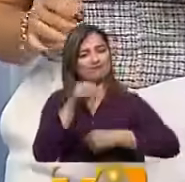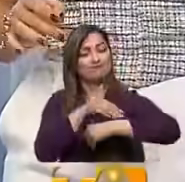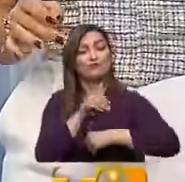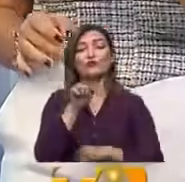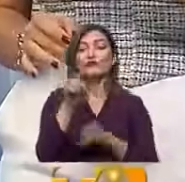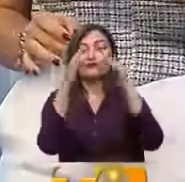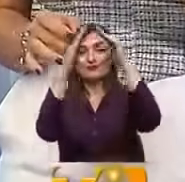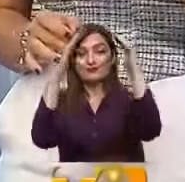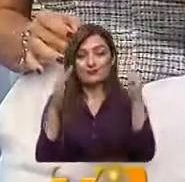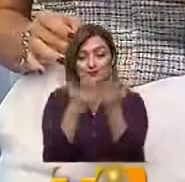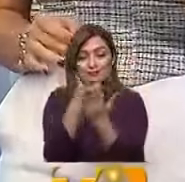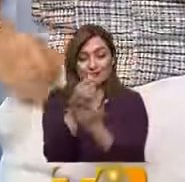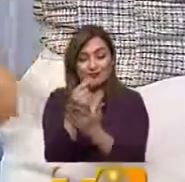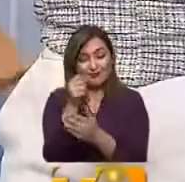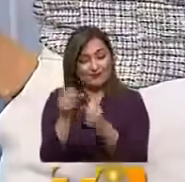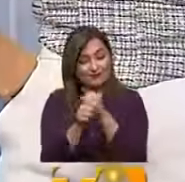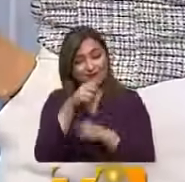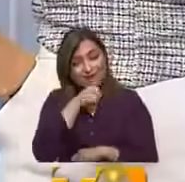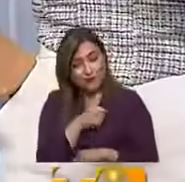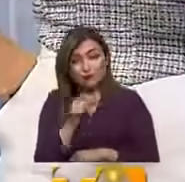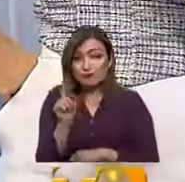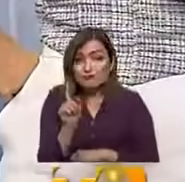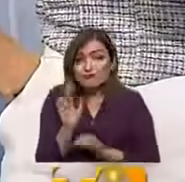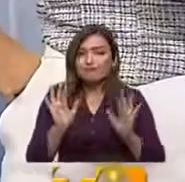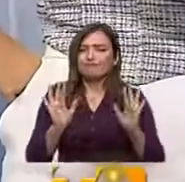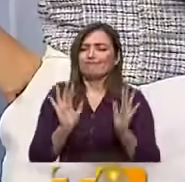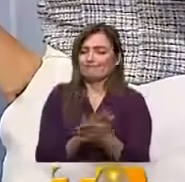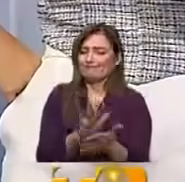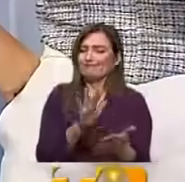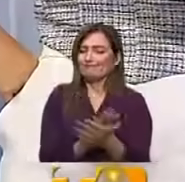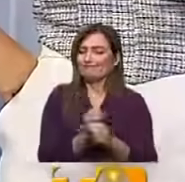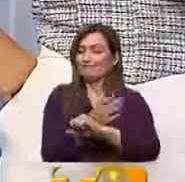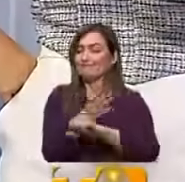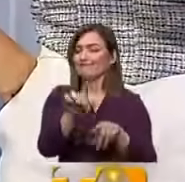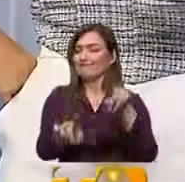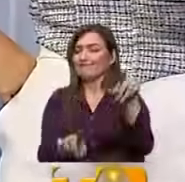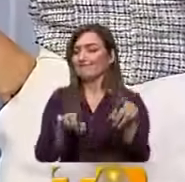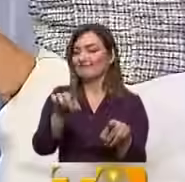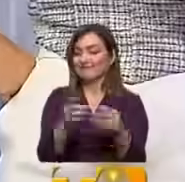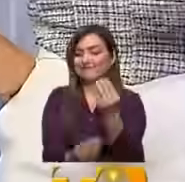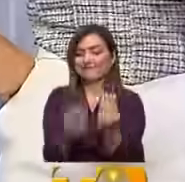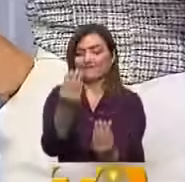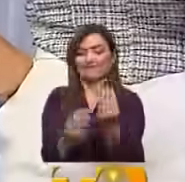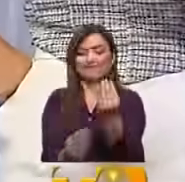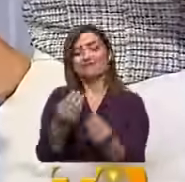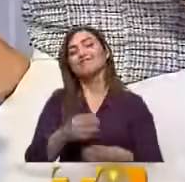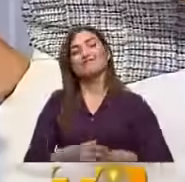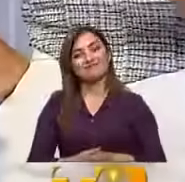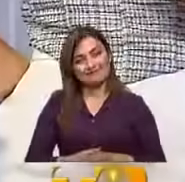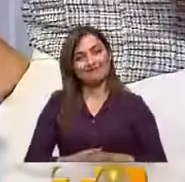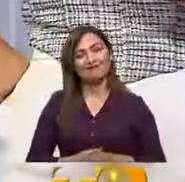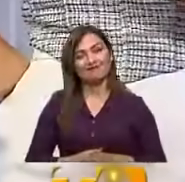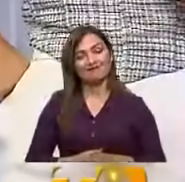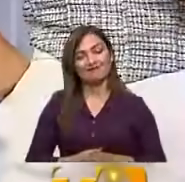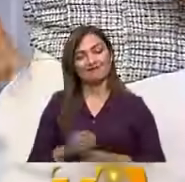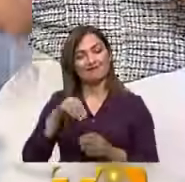usted en casita ya compró su año viejo? ¿Todavía no? Pues tranquilo, aquí le vamos a dar algunas opciones para que usted pueda quemar este año, pero dentro